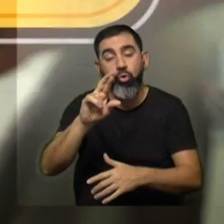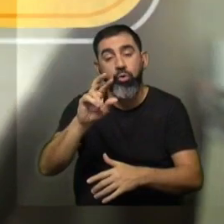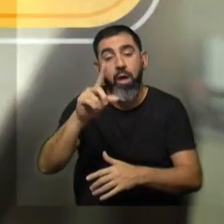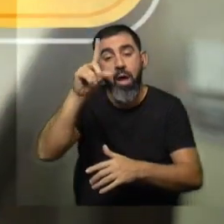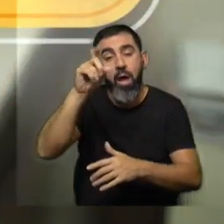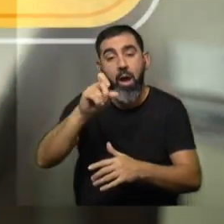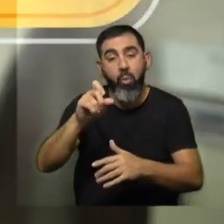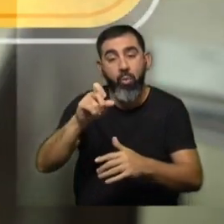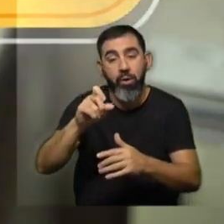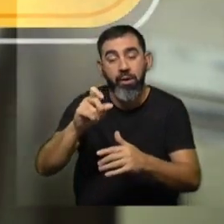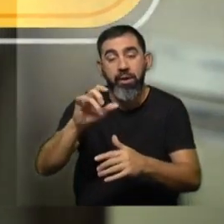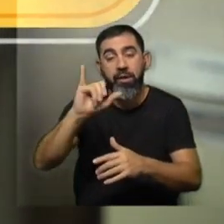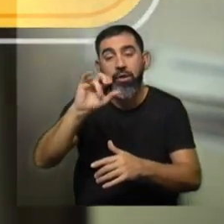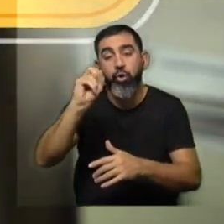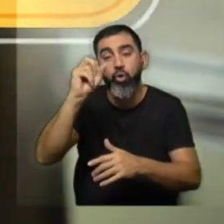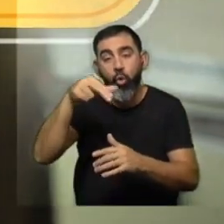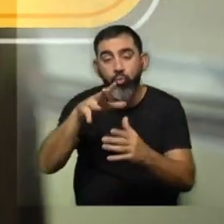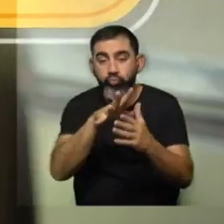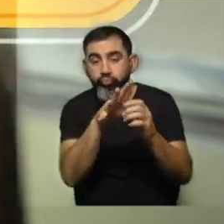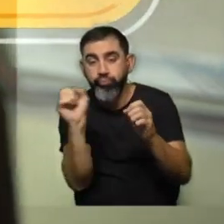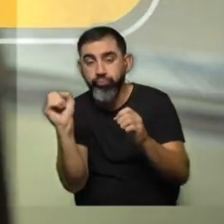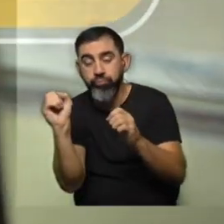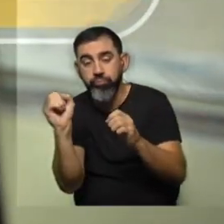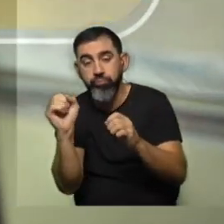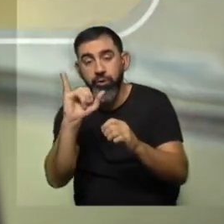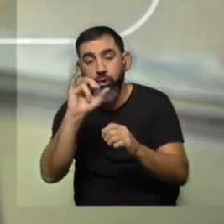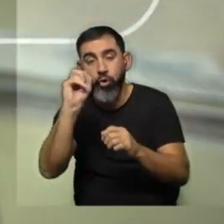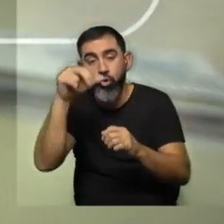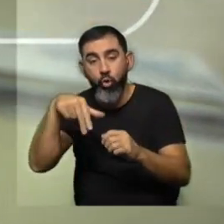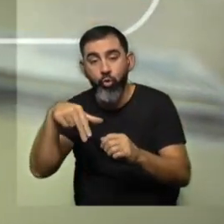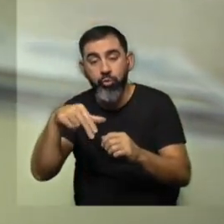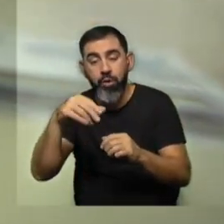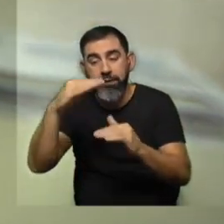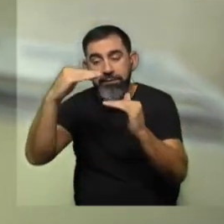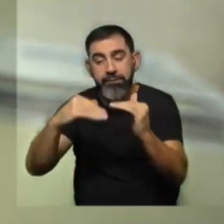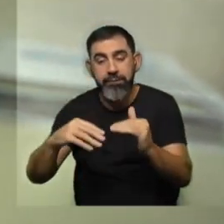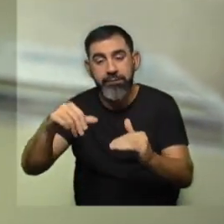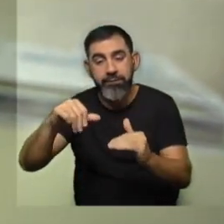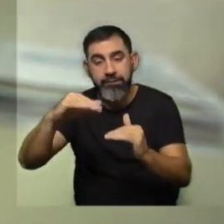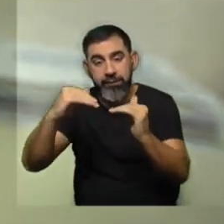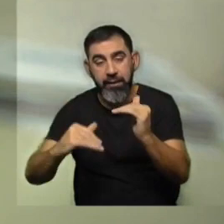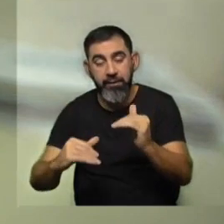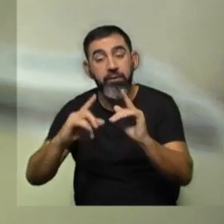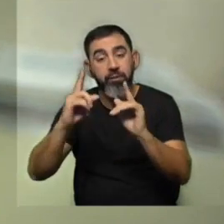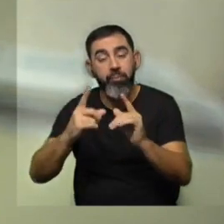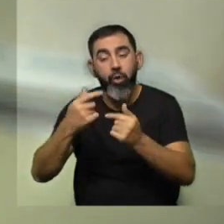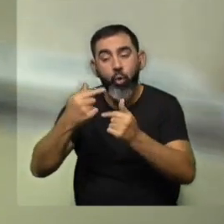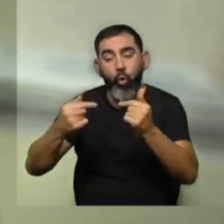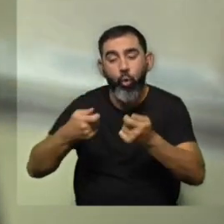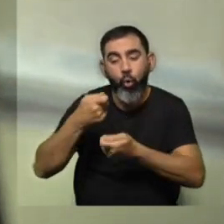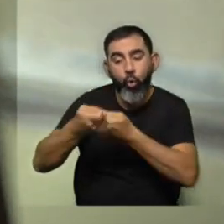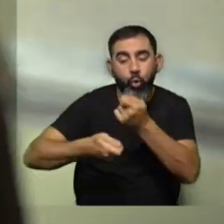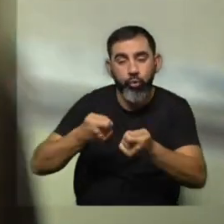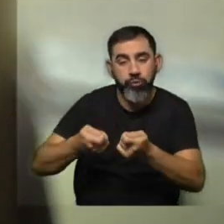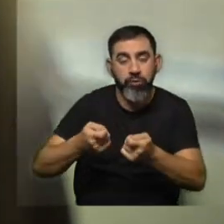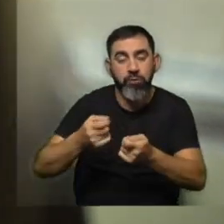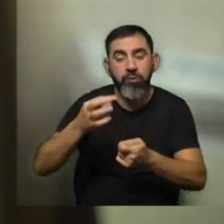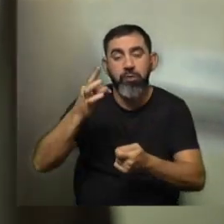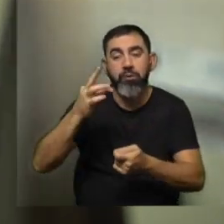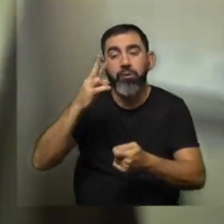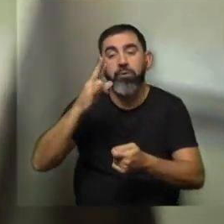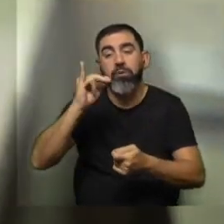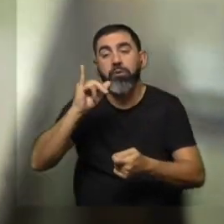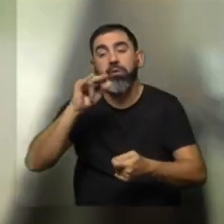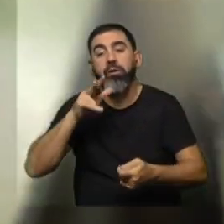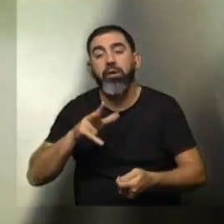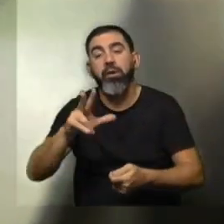retienen todavía más iones, o sea que obtenemos un agua con mucho menos sal, y también compuestos orgánicos, los trialometanos famosos que se estaban